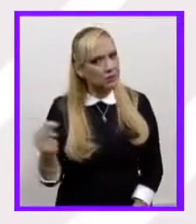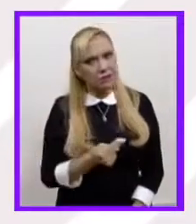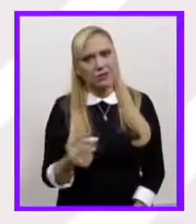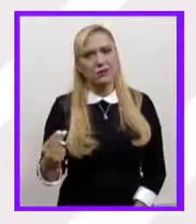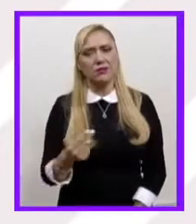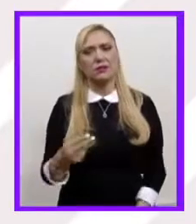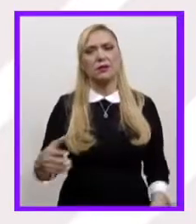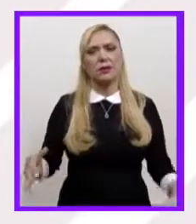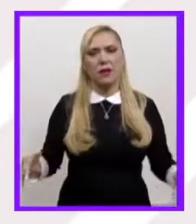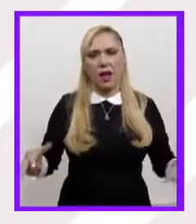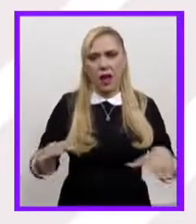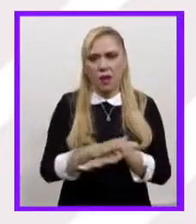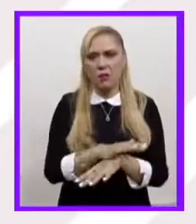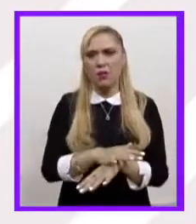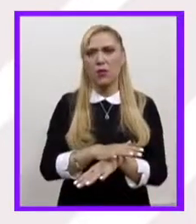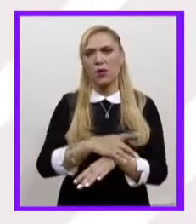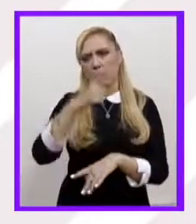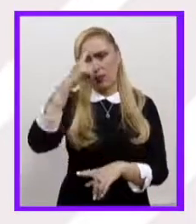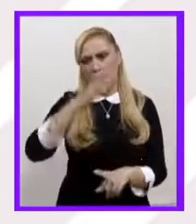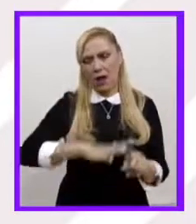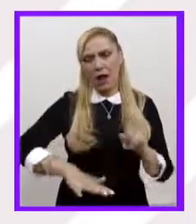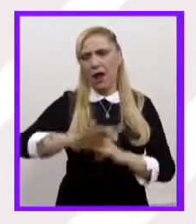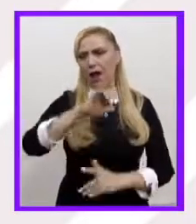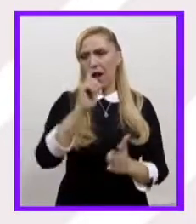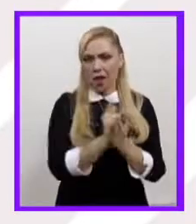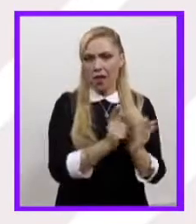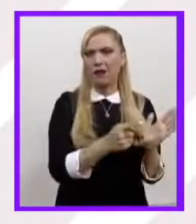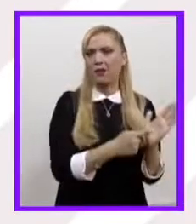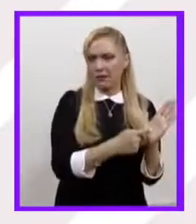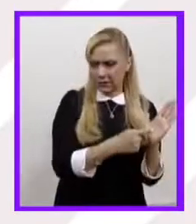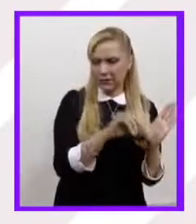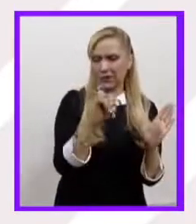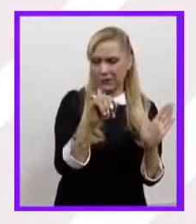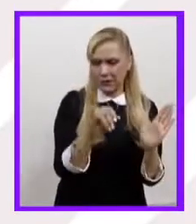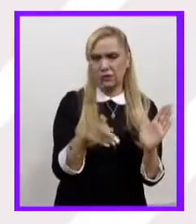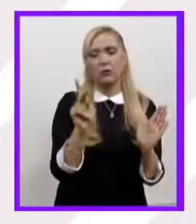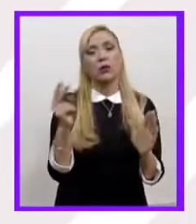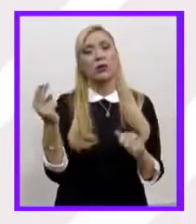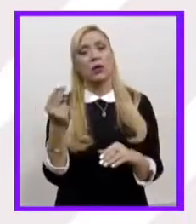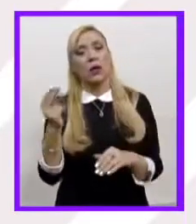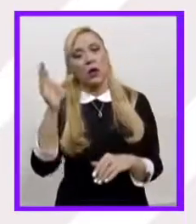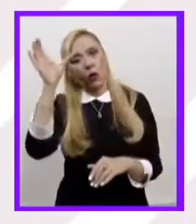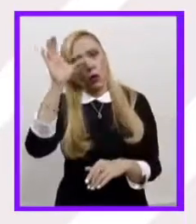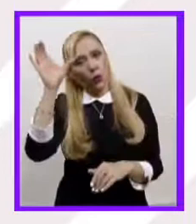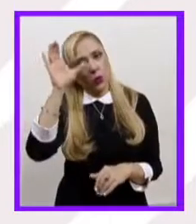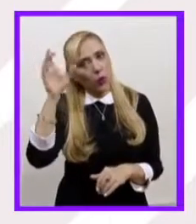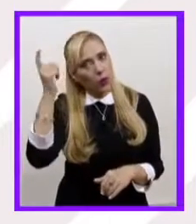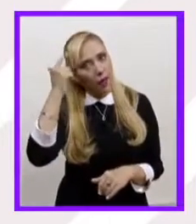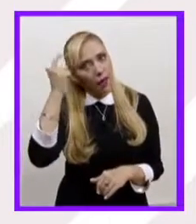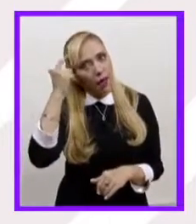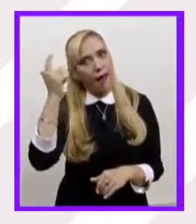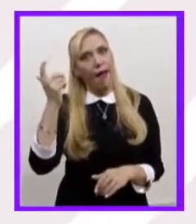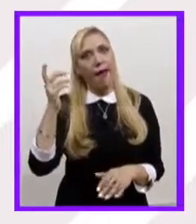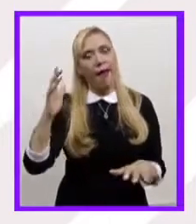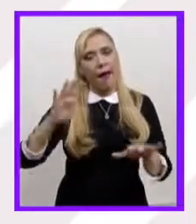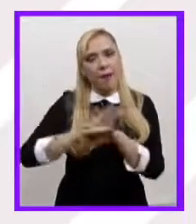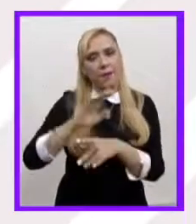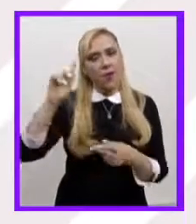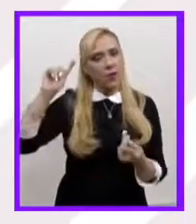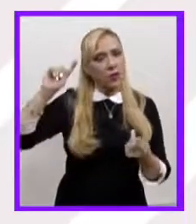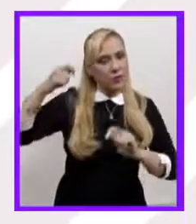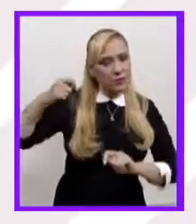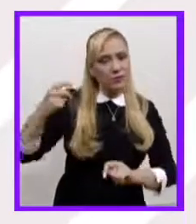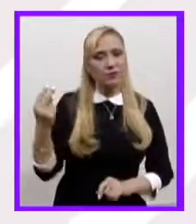solo una transformación en el ámbito legal, también es necesaria una transformación en el ámbito cultural, y por tanto